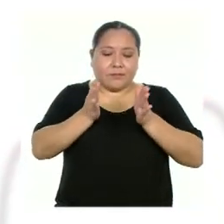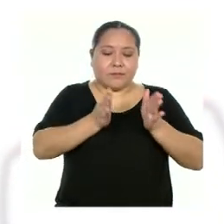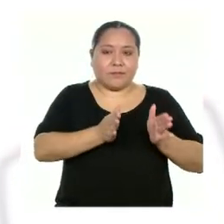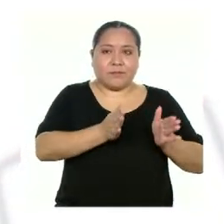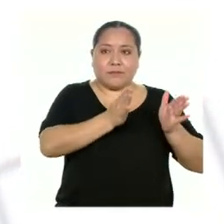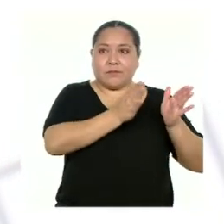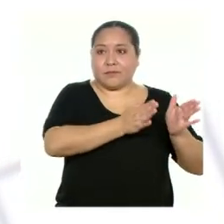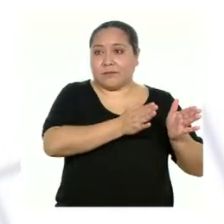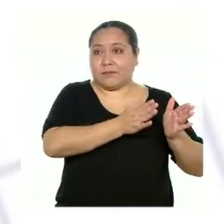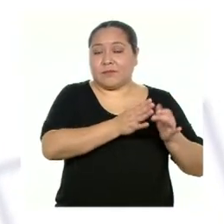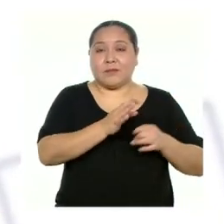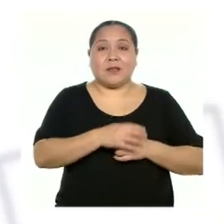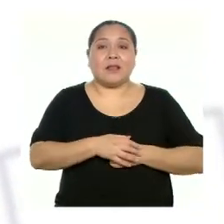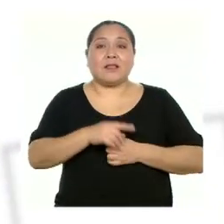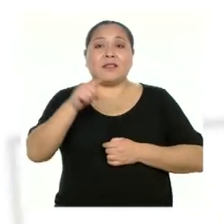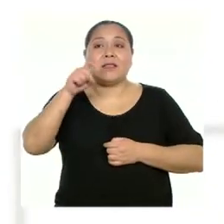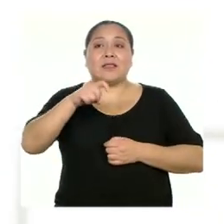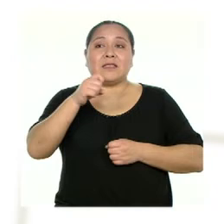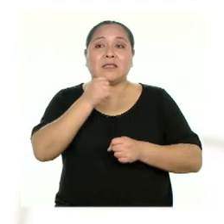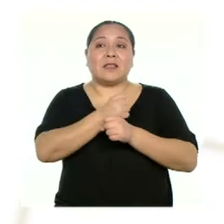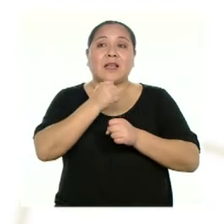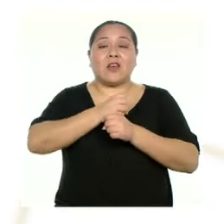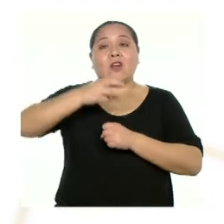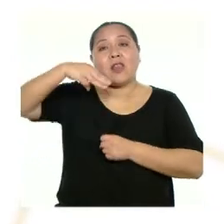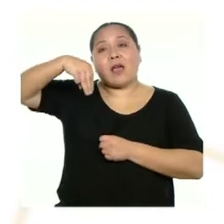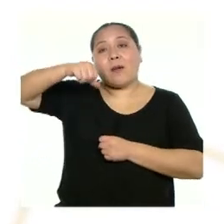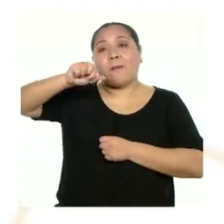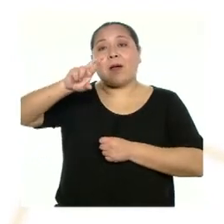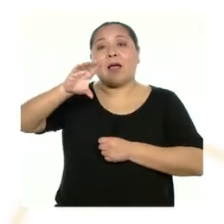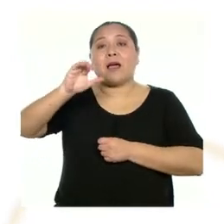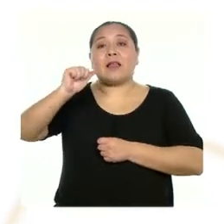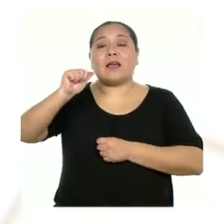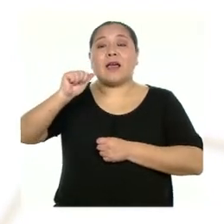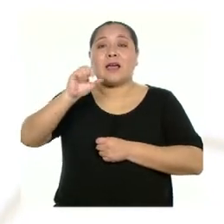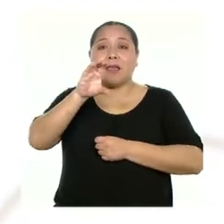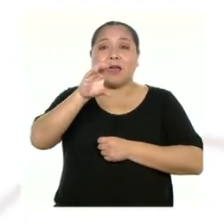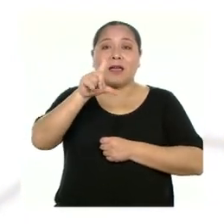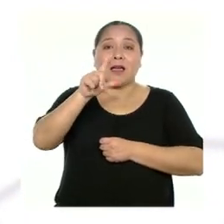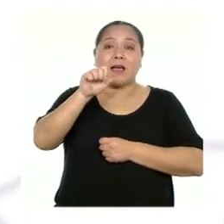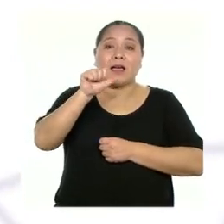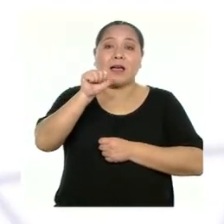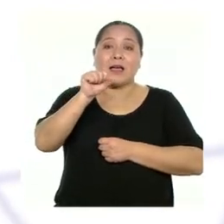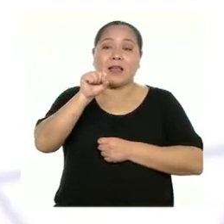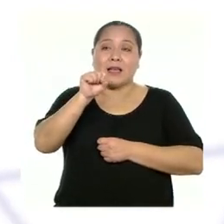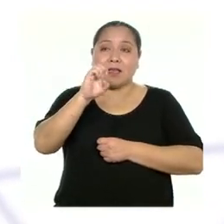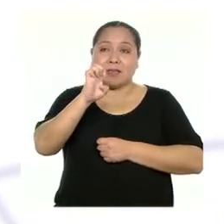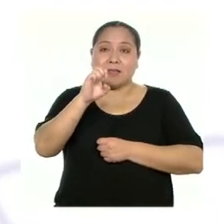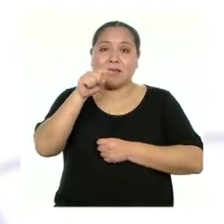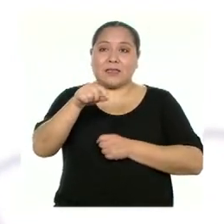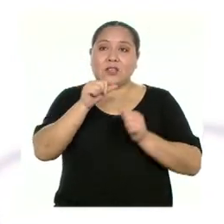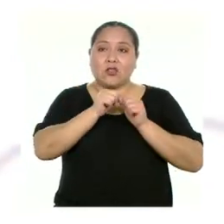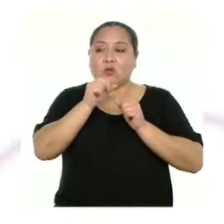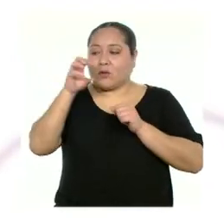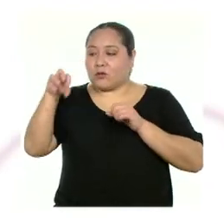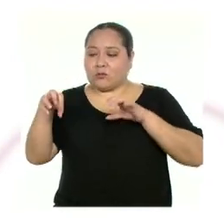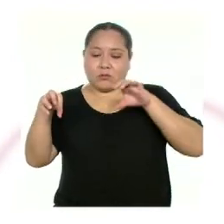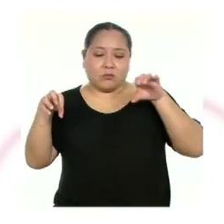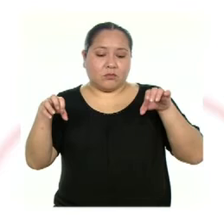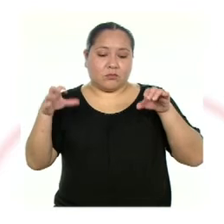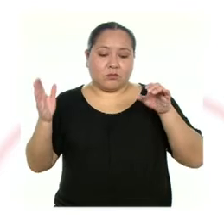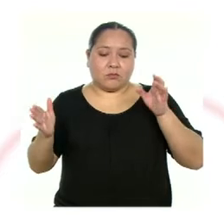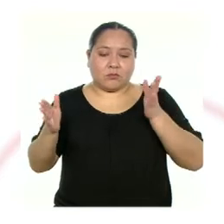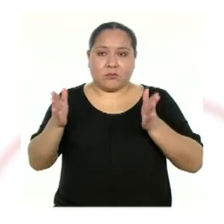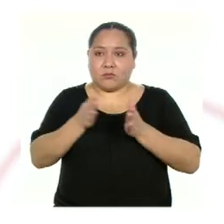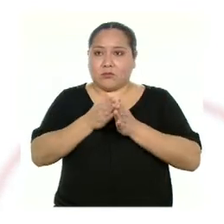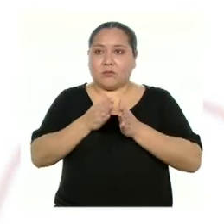de cada encuestado, trabajaremos con la marca de clase. Recordemos que esta es el valor intermedio de los extremos del intervalo. No